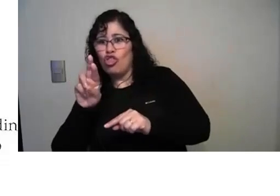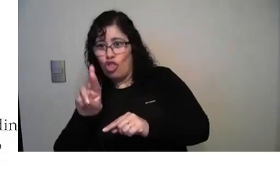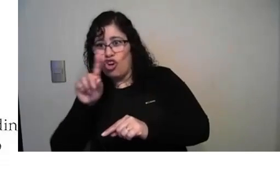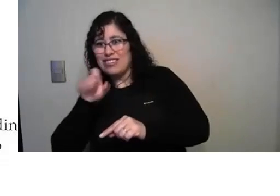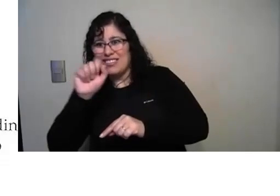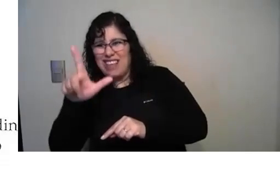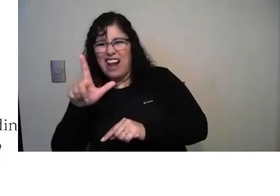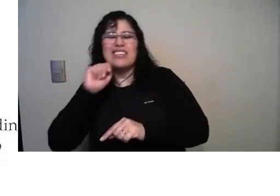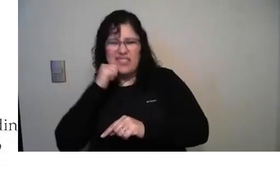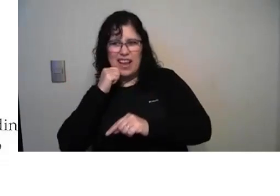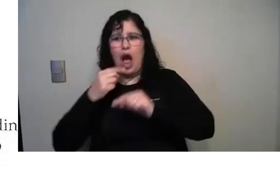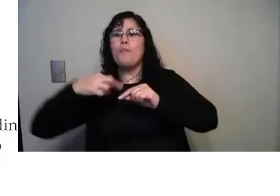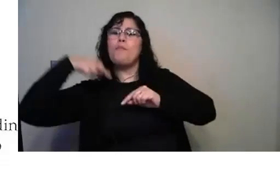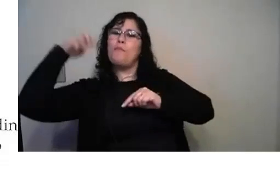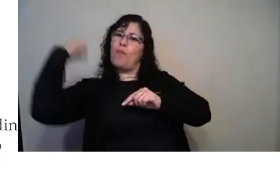dorsal, ¿ya?